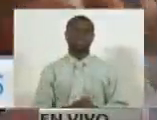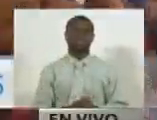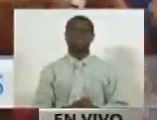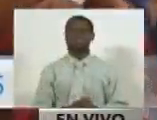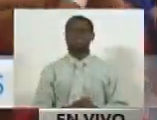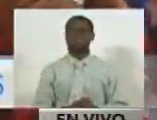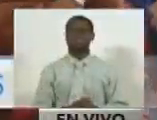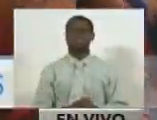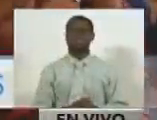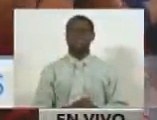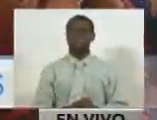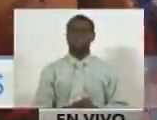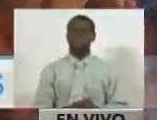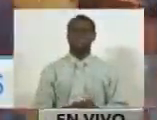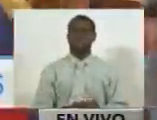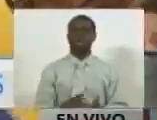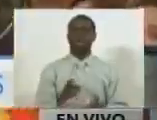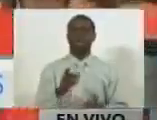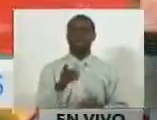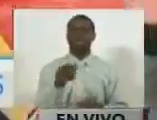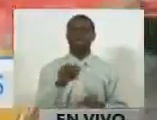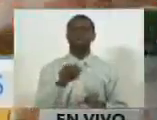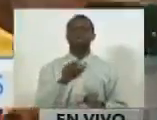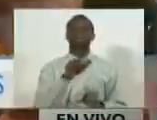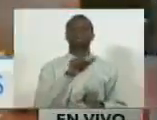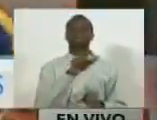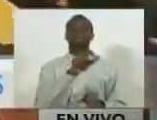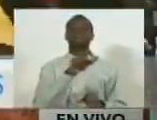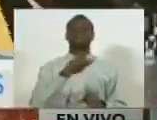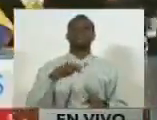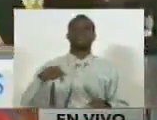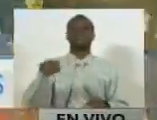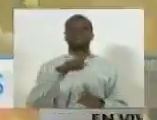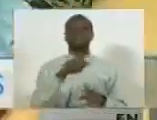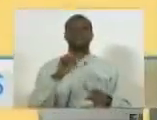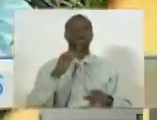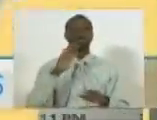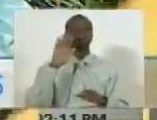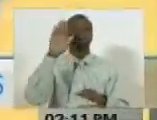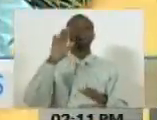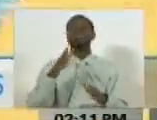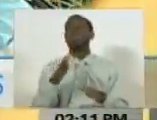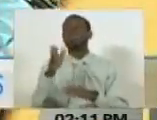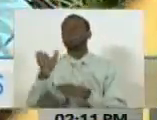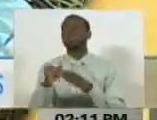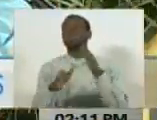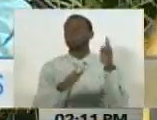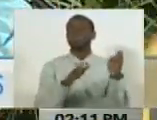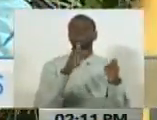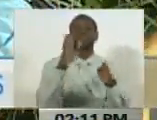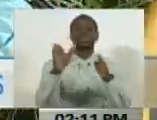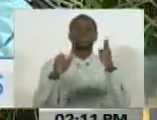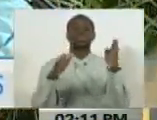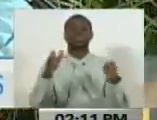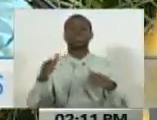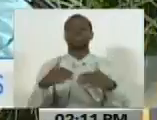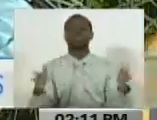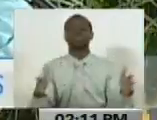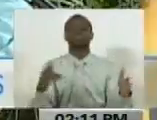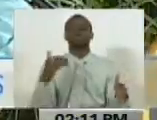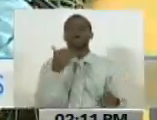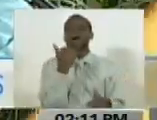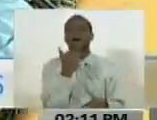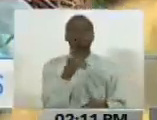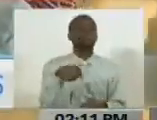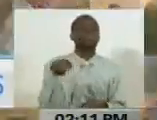Y es muy importante el carné de la patria para saber a dónde ir, para satisfacer la